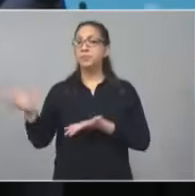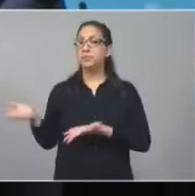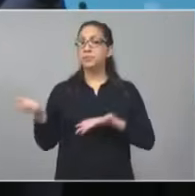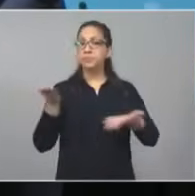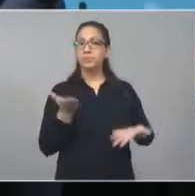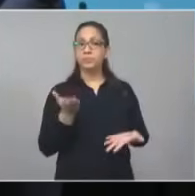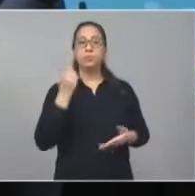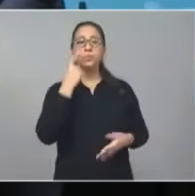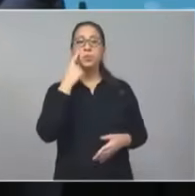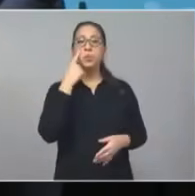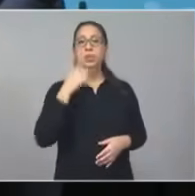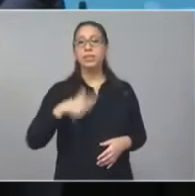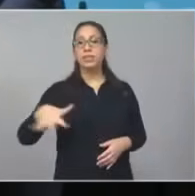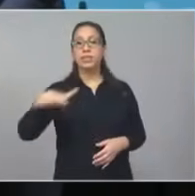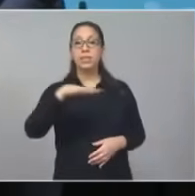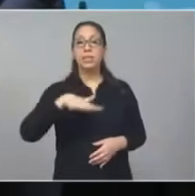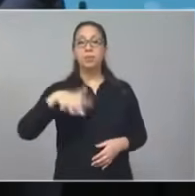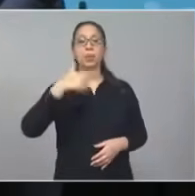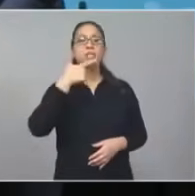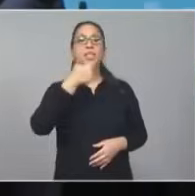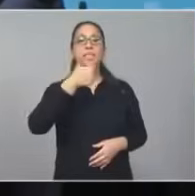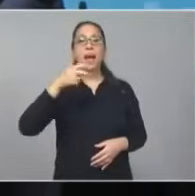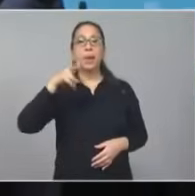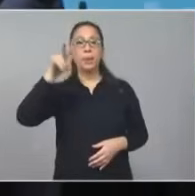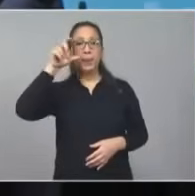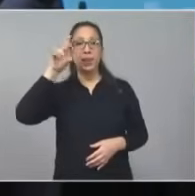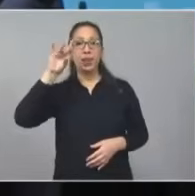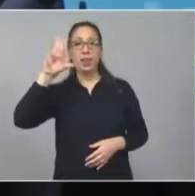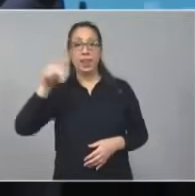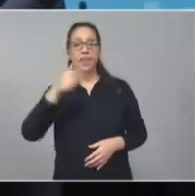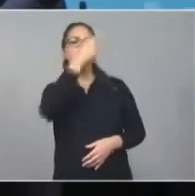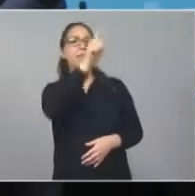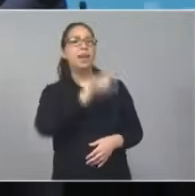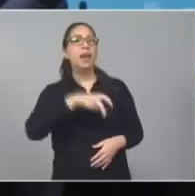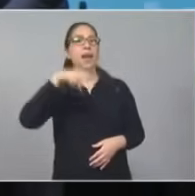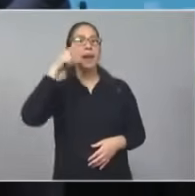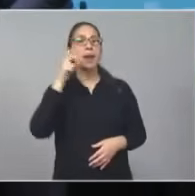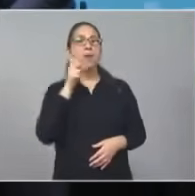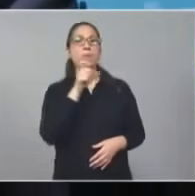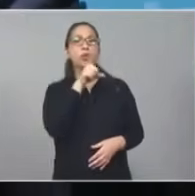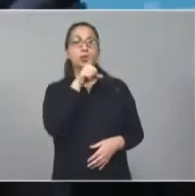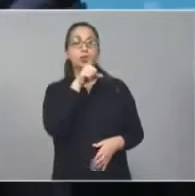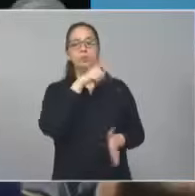Seguidamente es el turno del municipio de Saavedra, Matías Nebot.